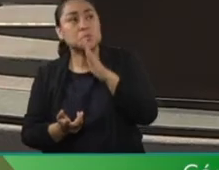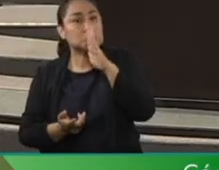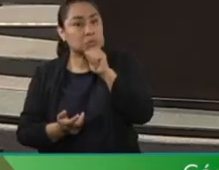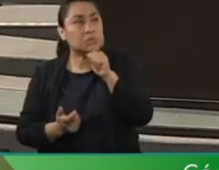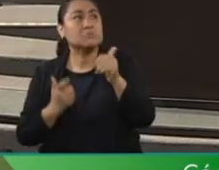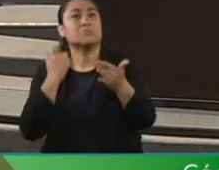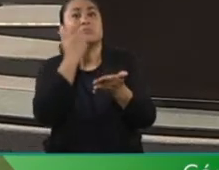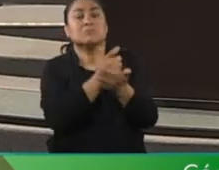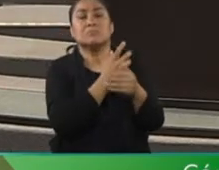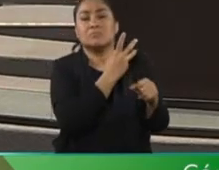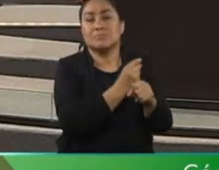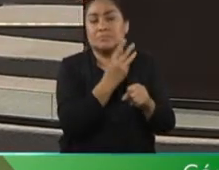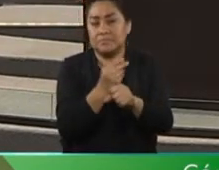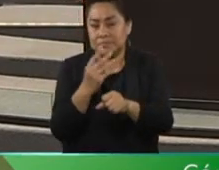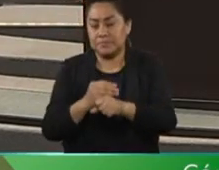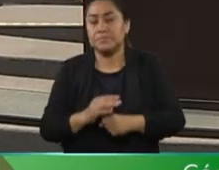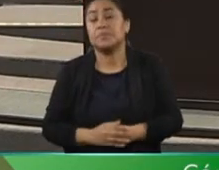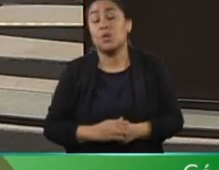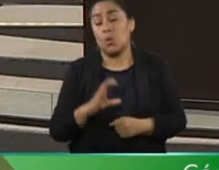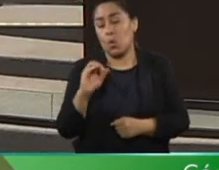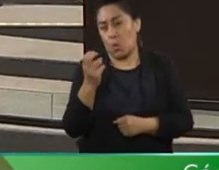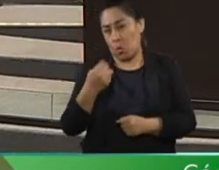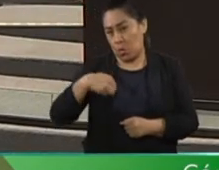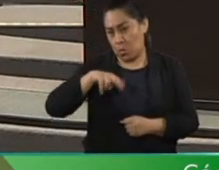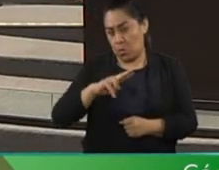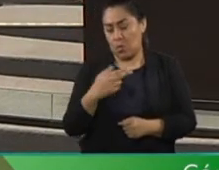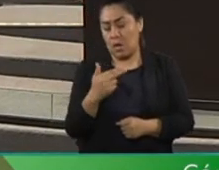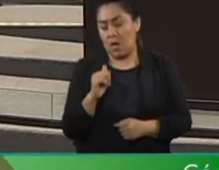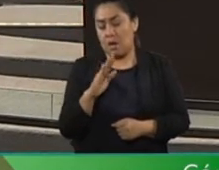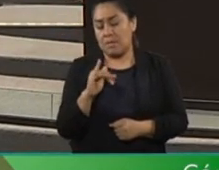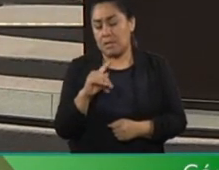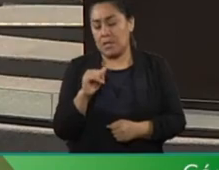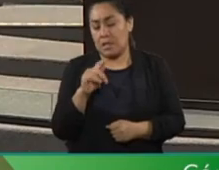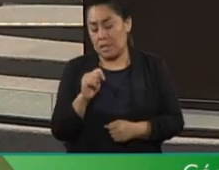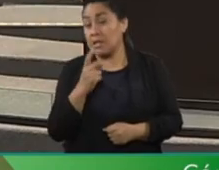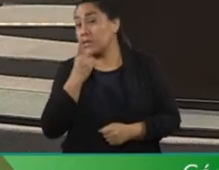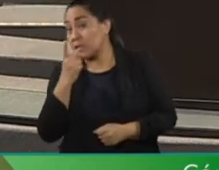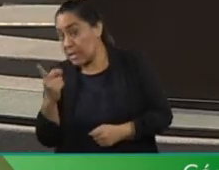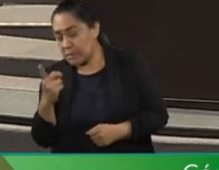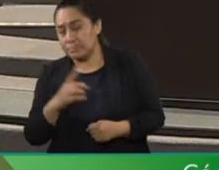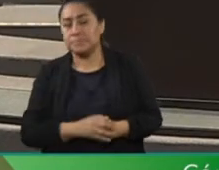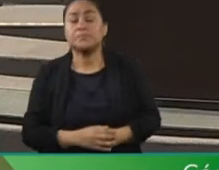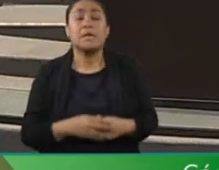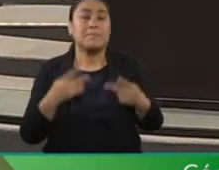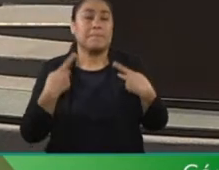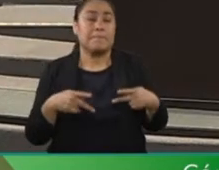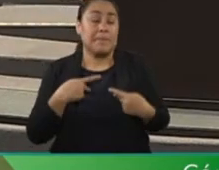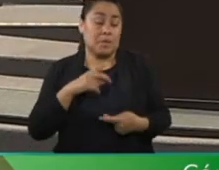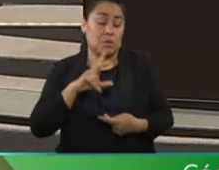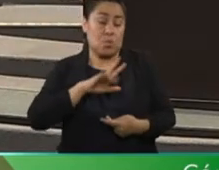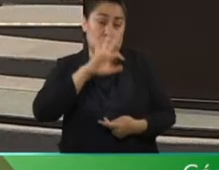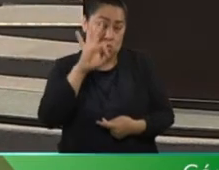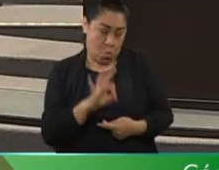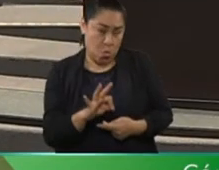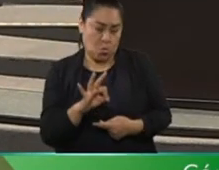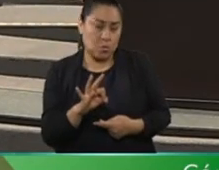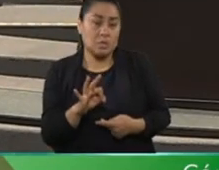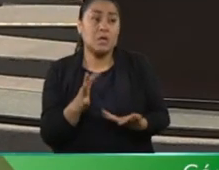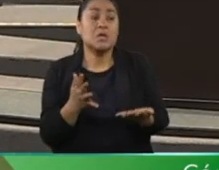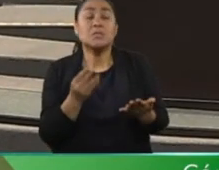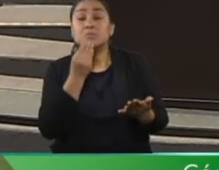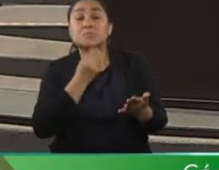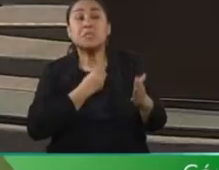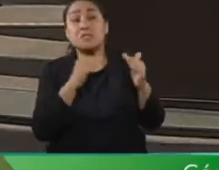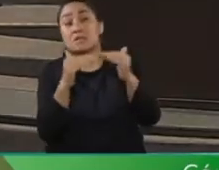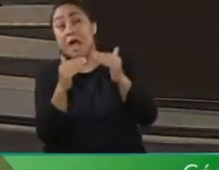costear de acuerdo con ONU hábitat 38 por de la población de México habita en una vivienda no